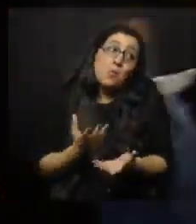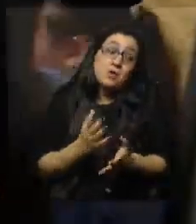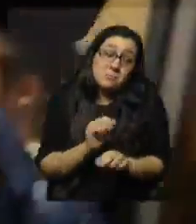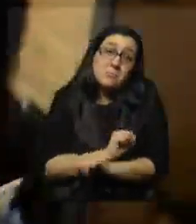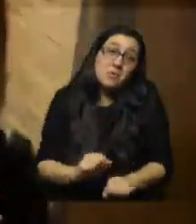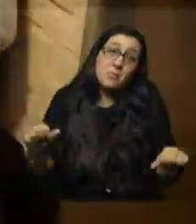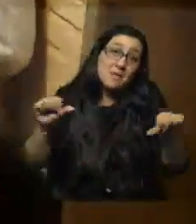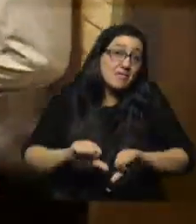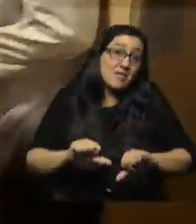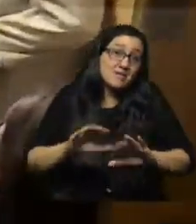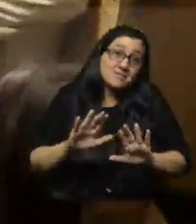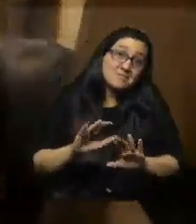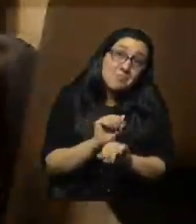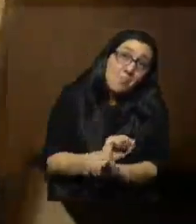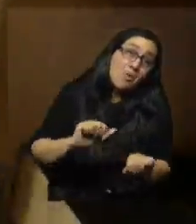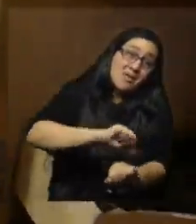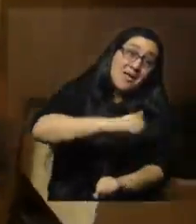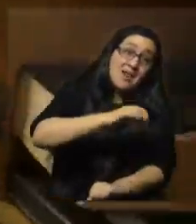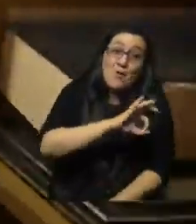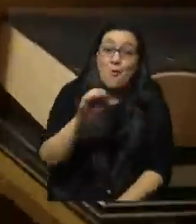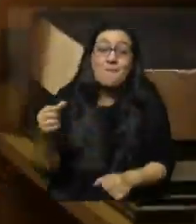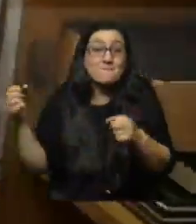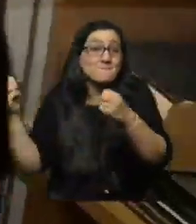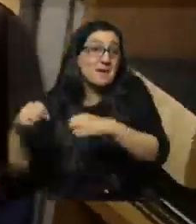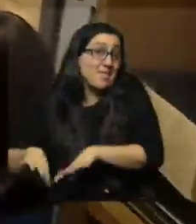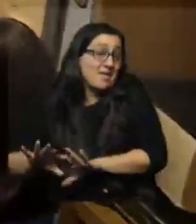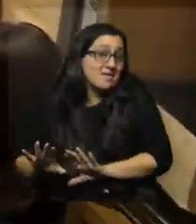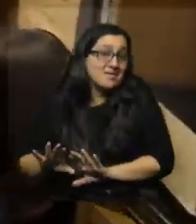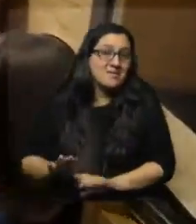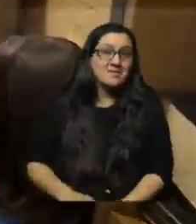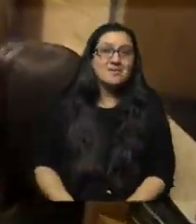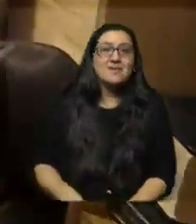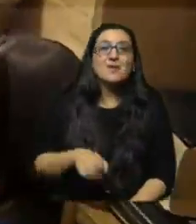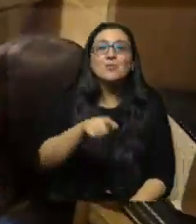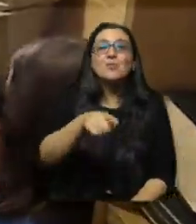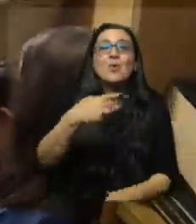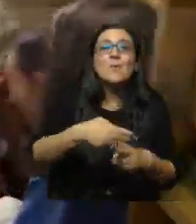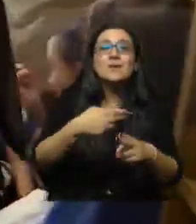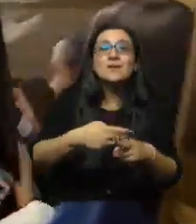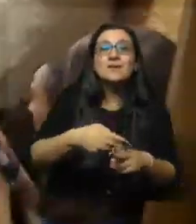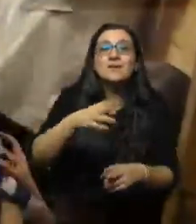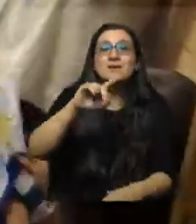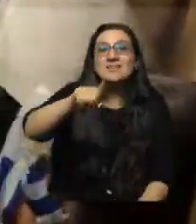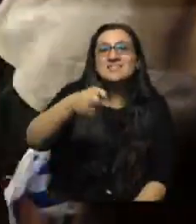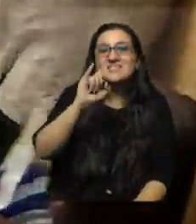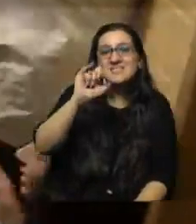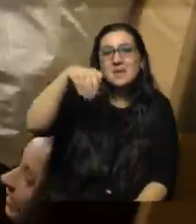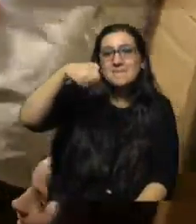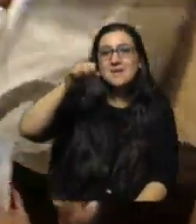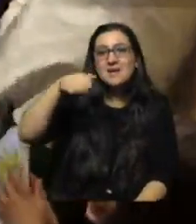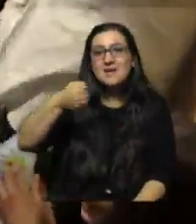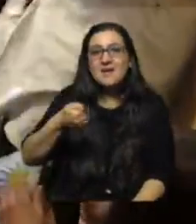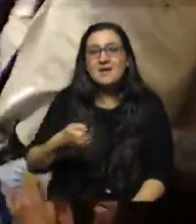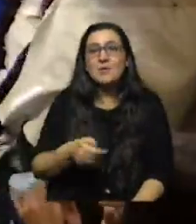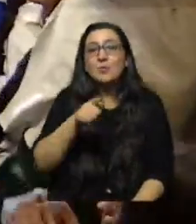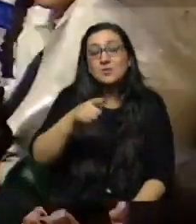la chance, ¿no? Lo que puede ser el azar, la vida, el fútbol en sí mismo. Niña, ¿cómo es su nombre? Ximena. Ximena,